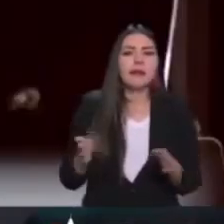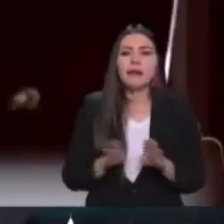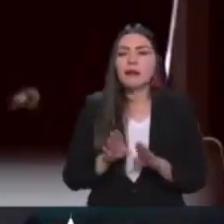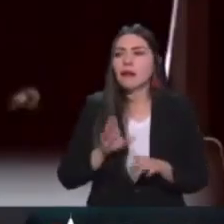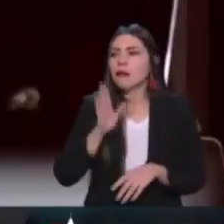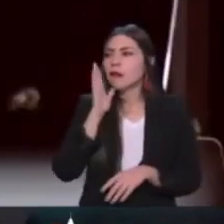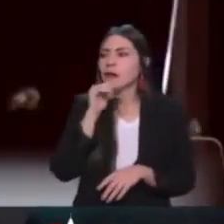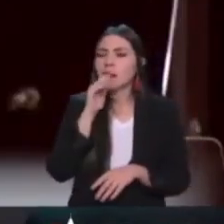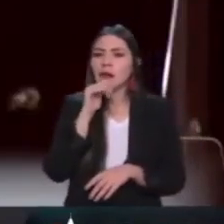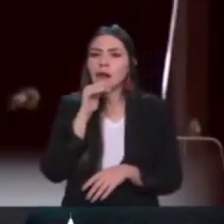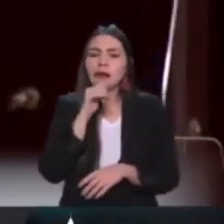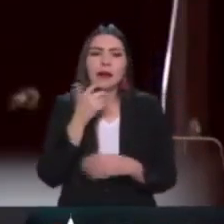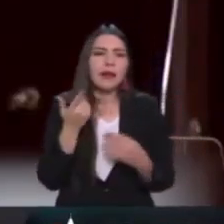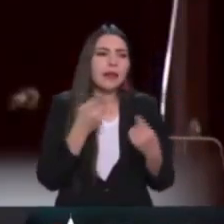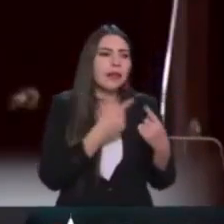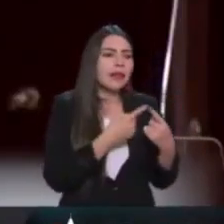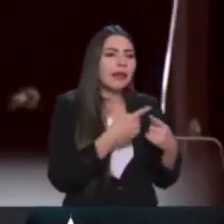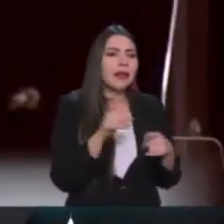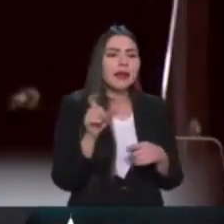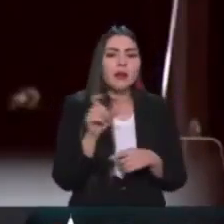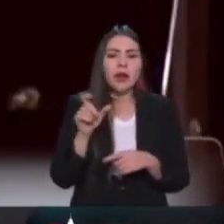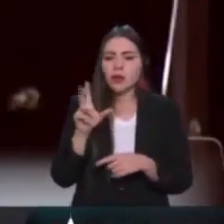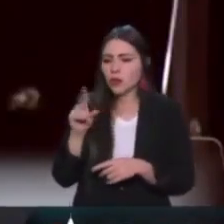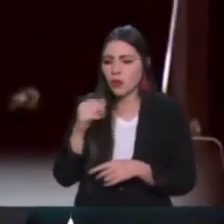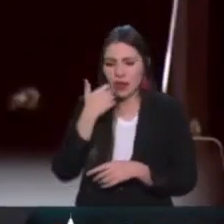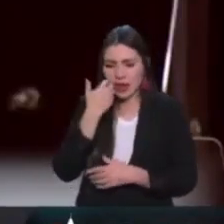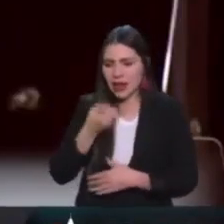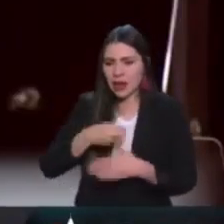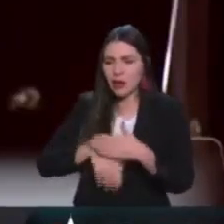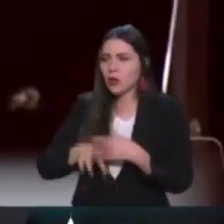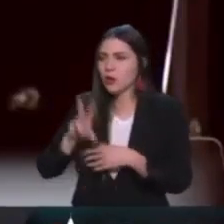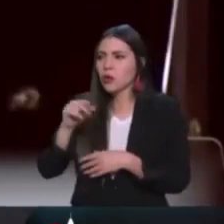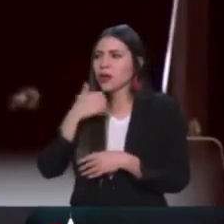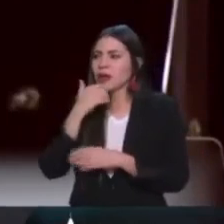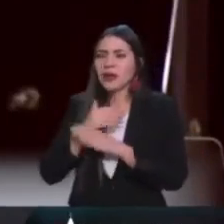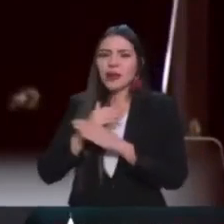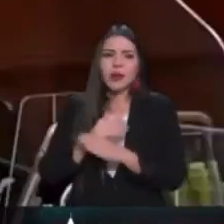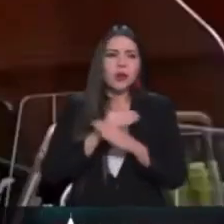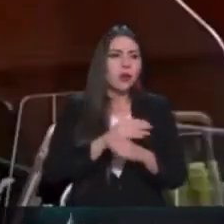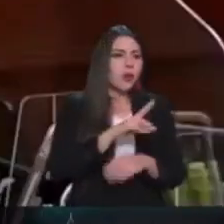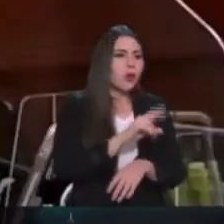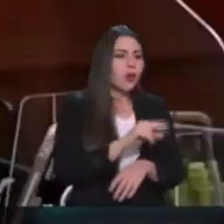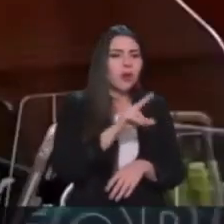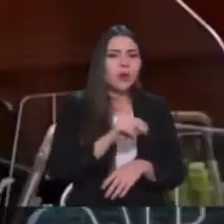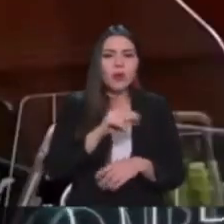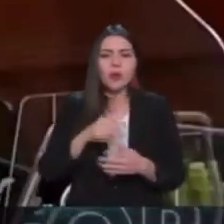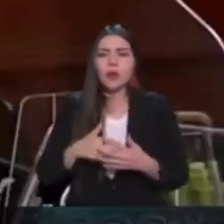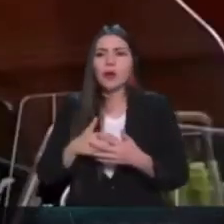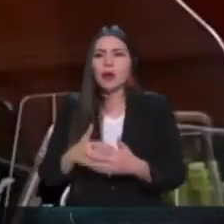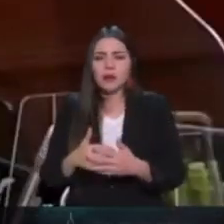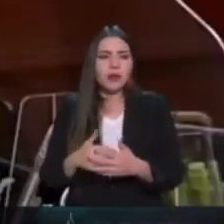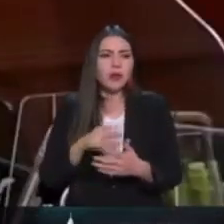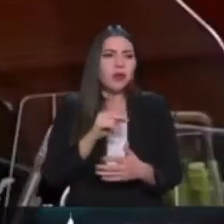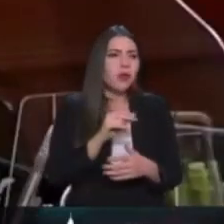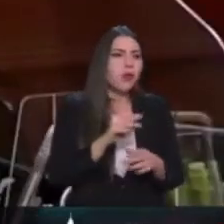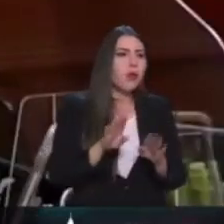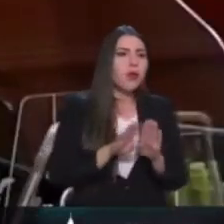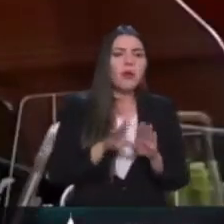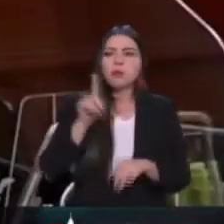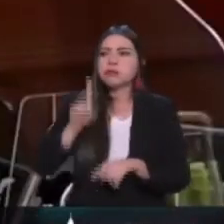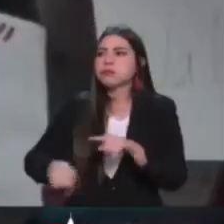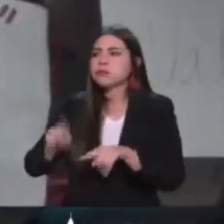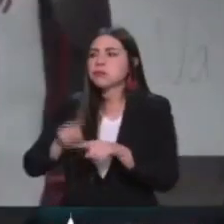de diversas formas, sin que esto sea abortivo, el embarazo, pero se juzga el embarazo.